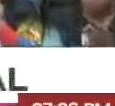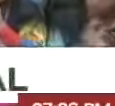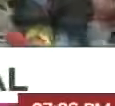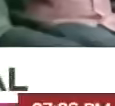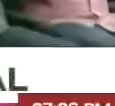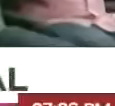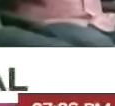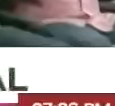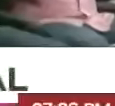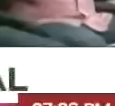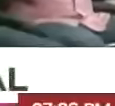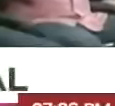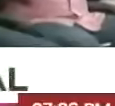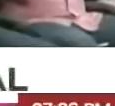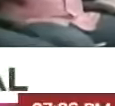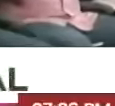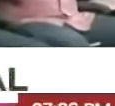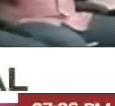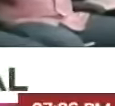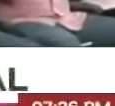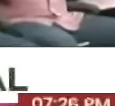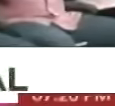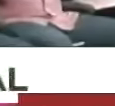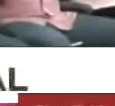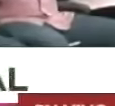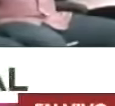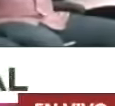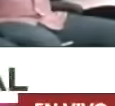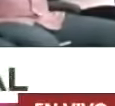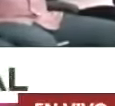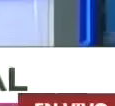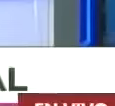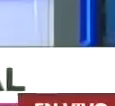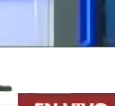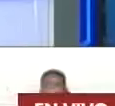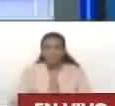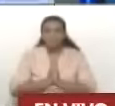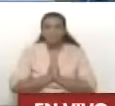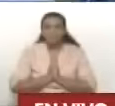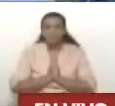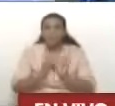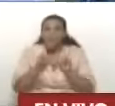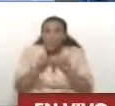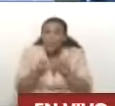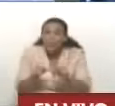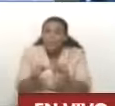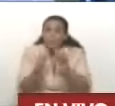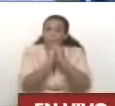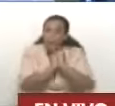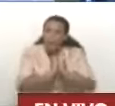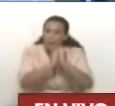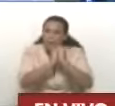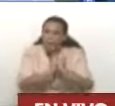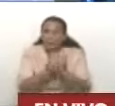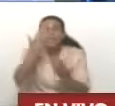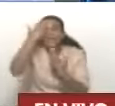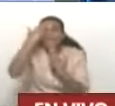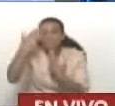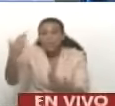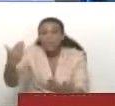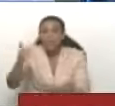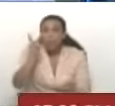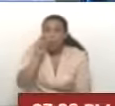juntos, unidos en nuestro Señor Jesucristo, unidos en oración permanente. Quiero saludar al vicario